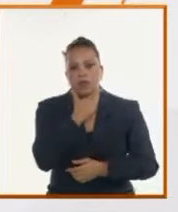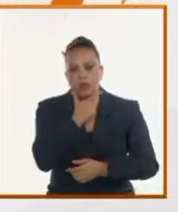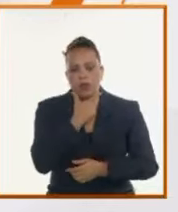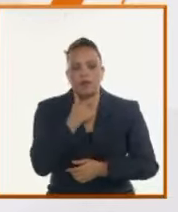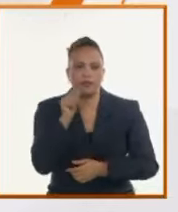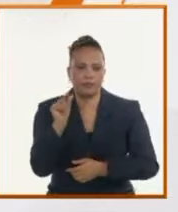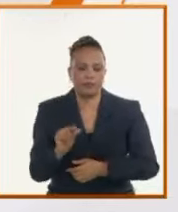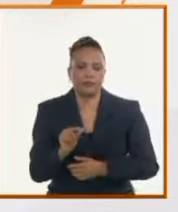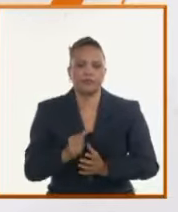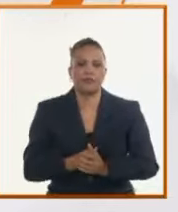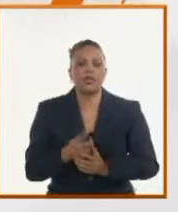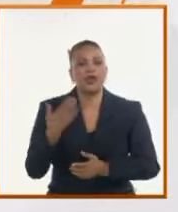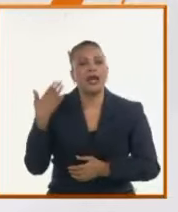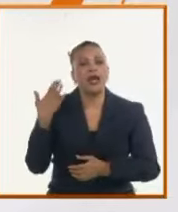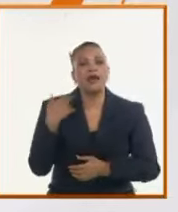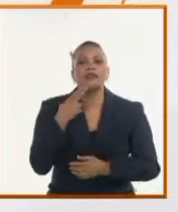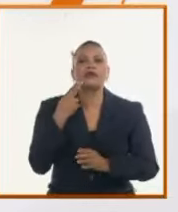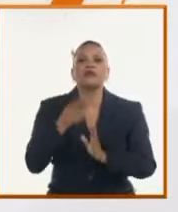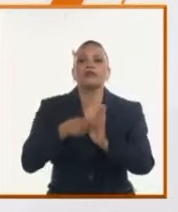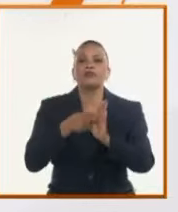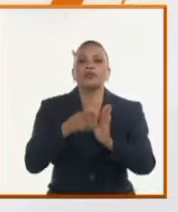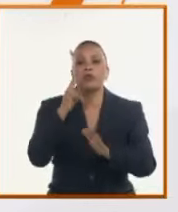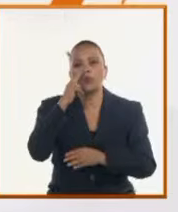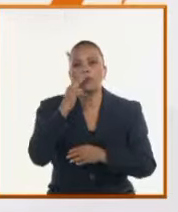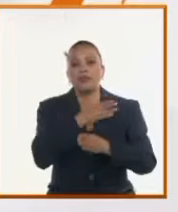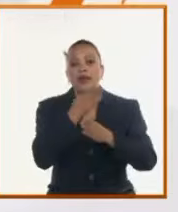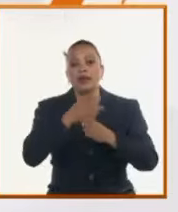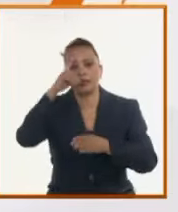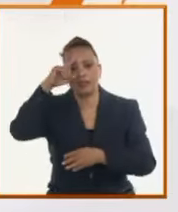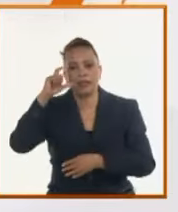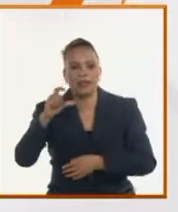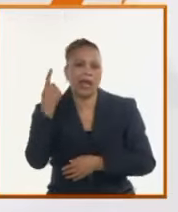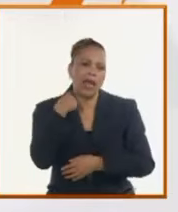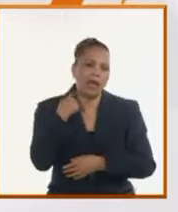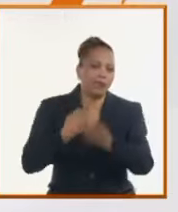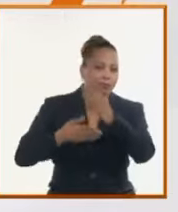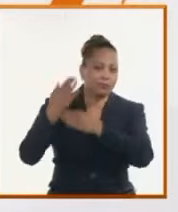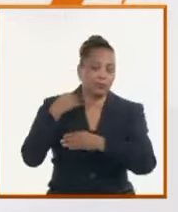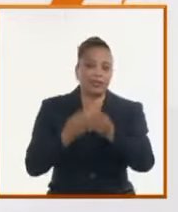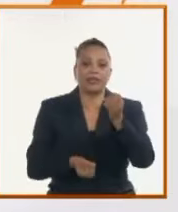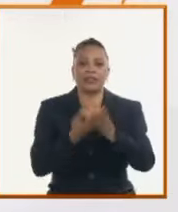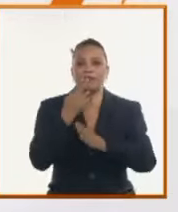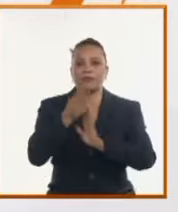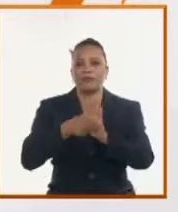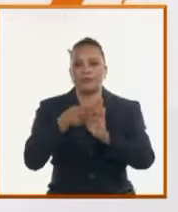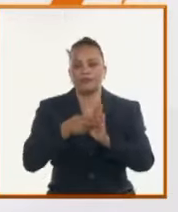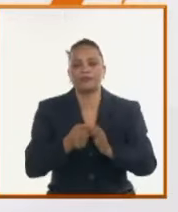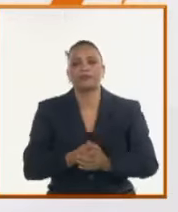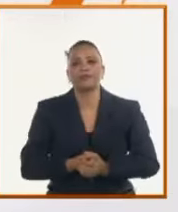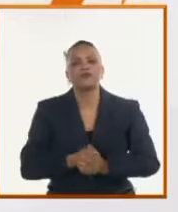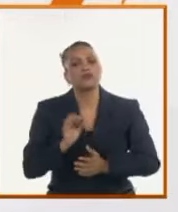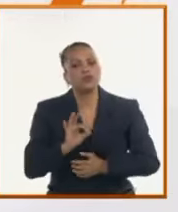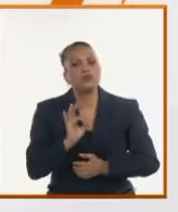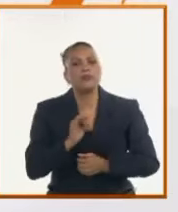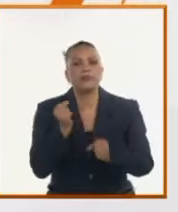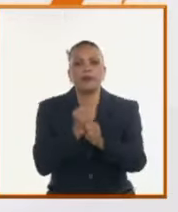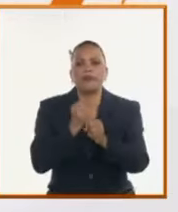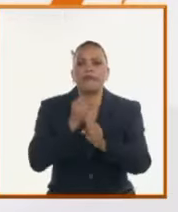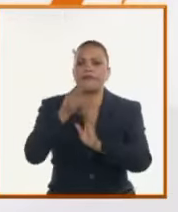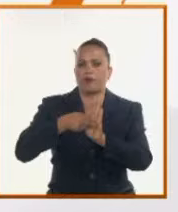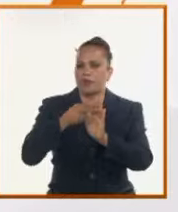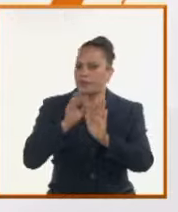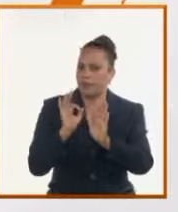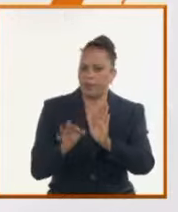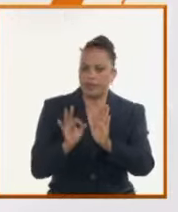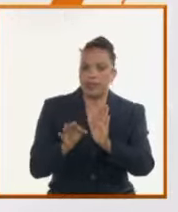de nuevita Santa Clara hace muchos años des que sucedió el ferrocarril Yo siempre fui trabajador de ferrocarril y des que